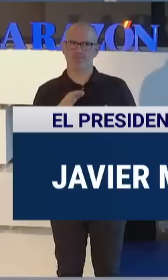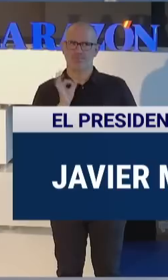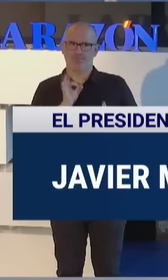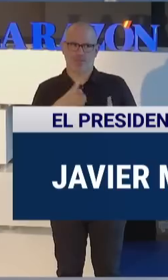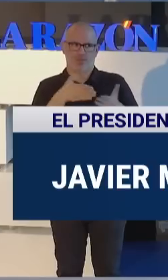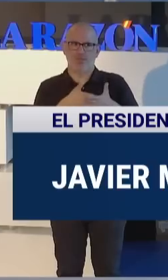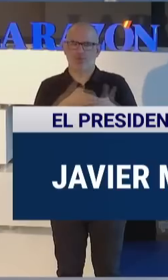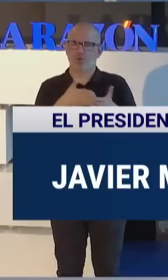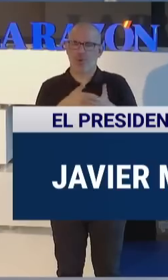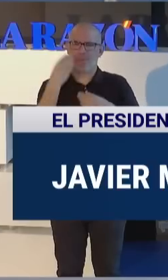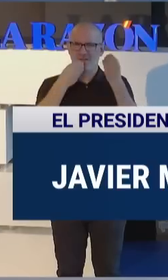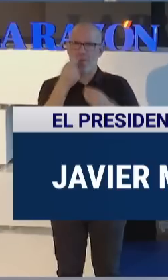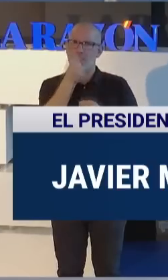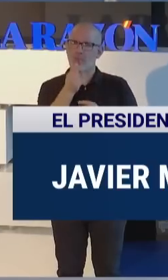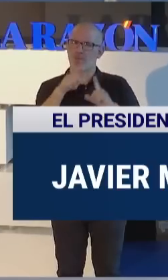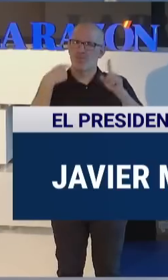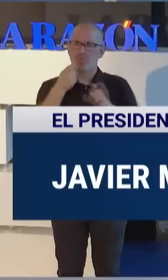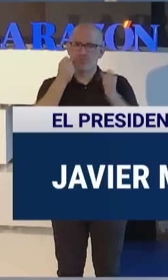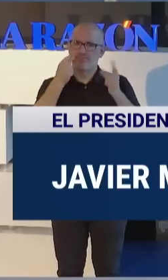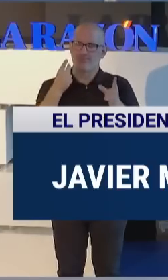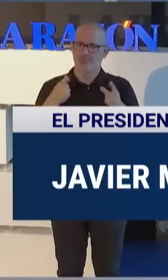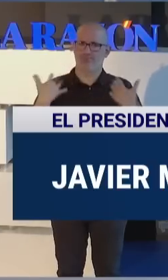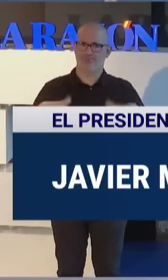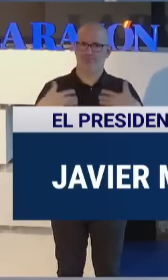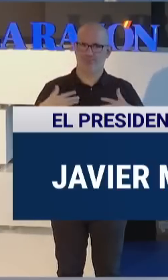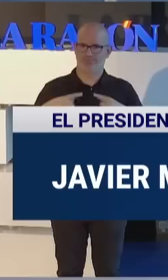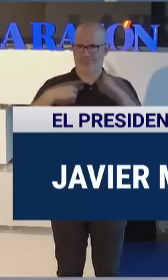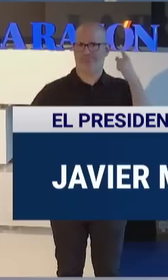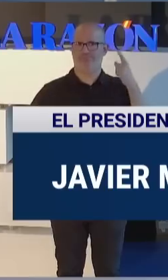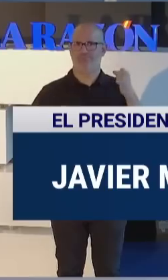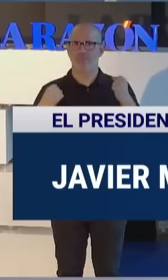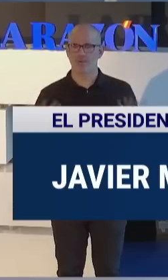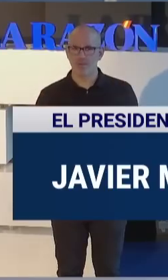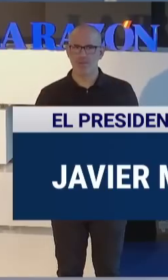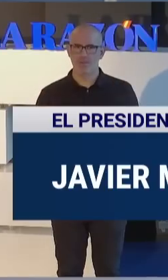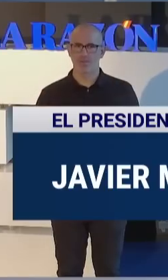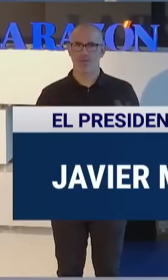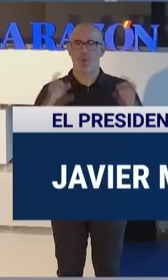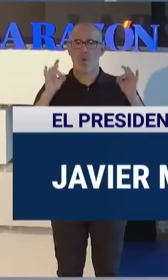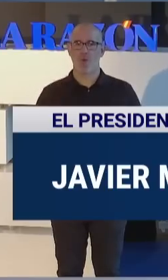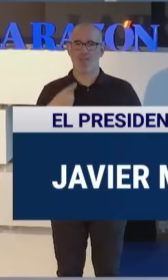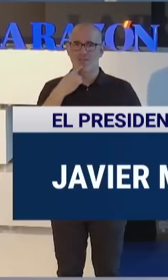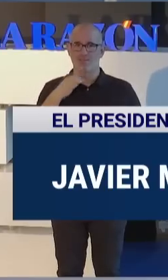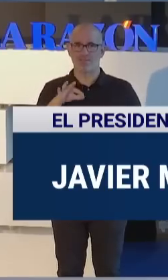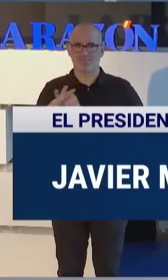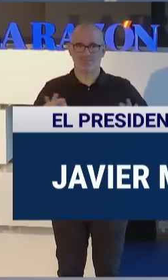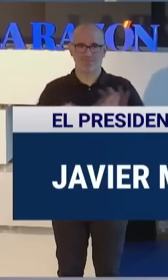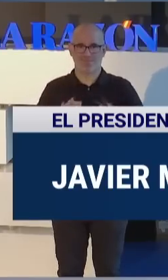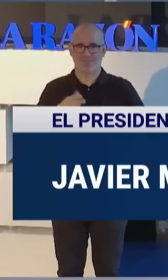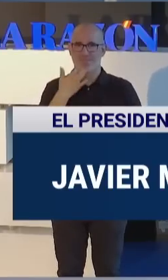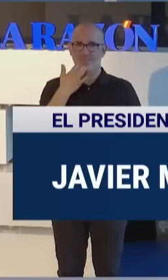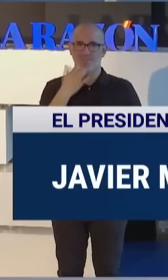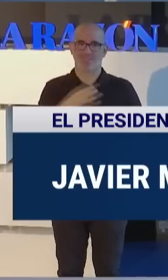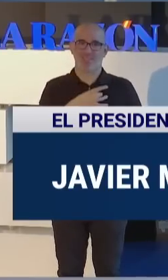lo pensado, y además, como se dice en ajedrez, digamos, aun cuando a uno le toca las blancas, las negras